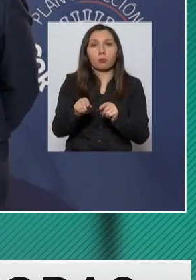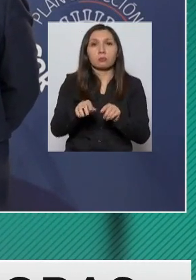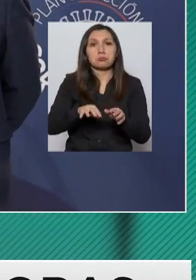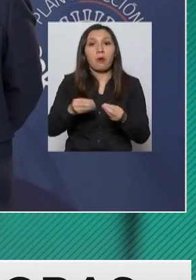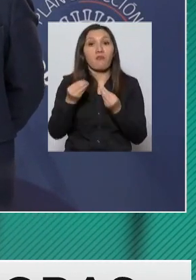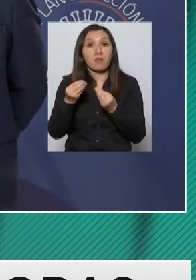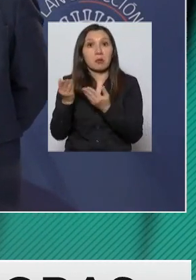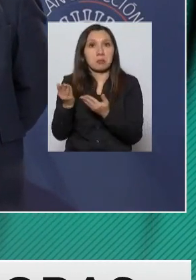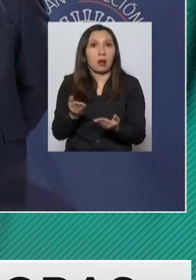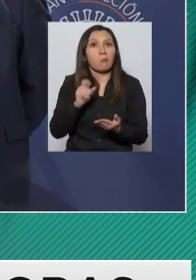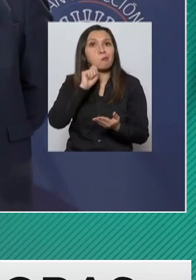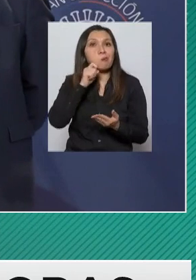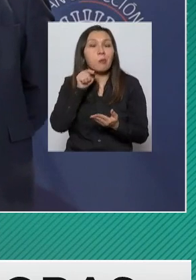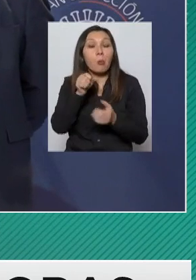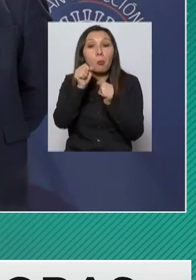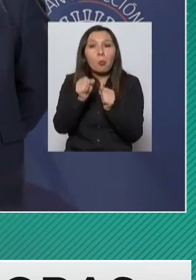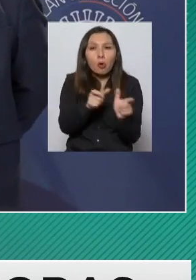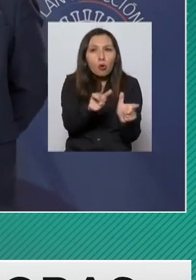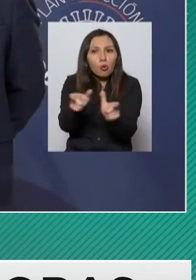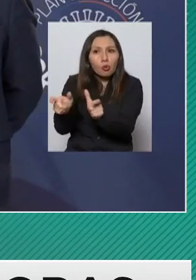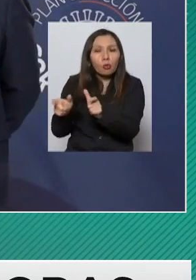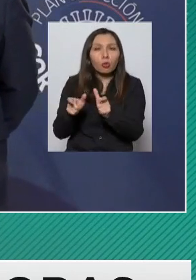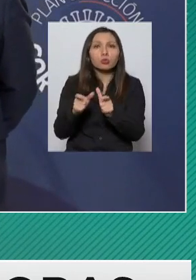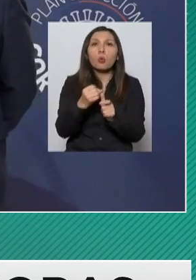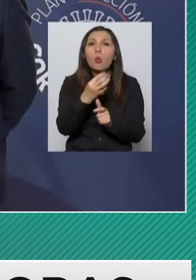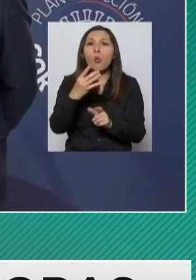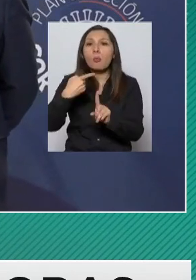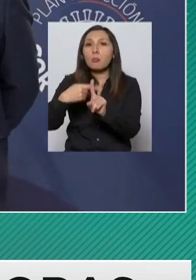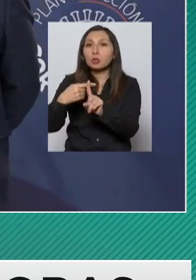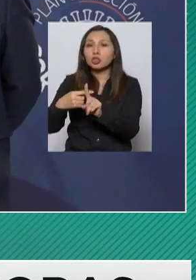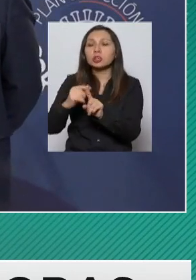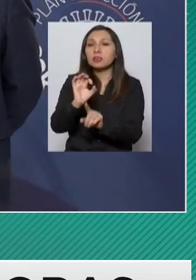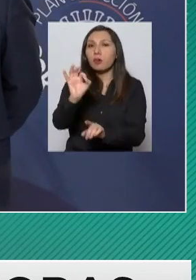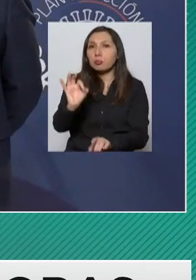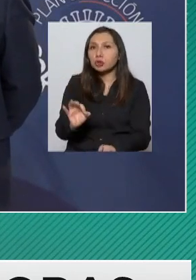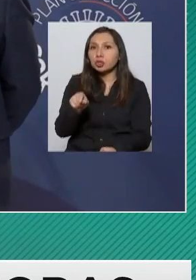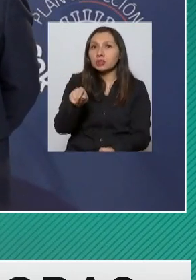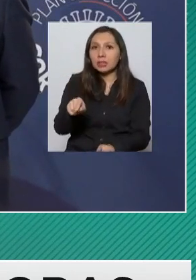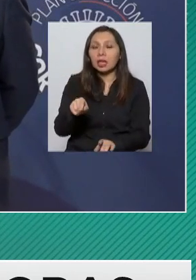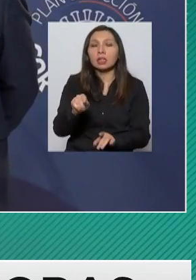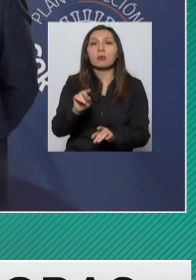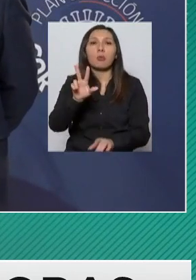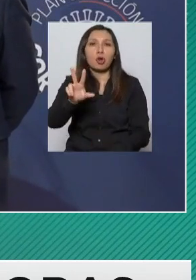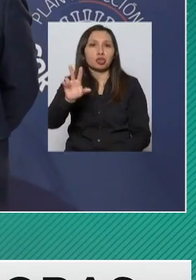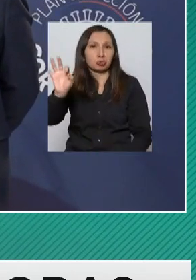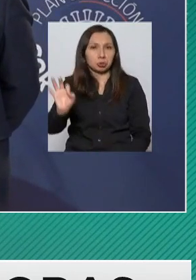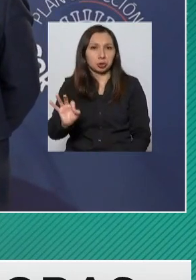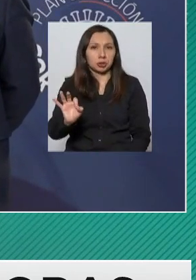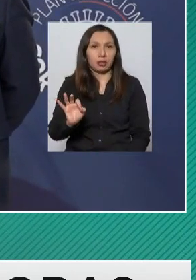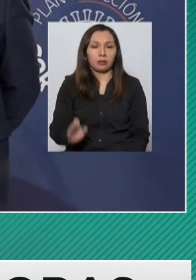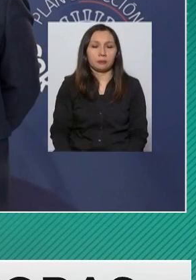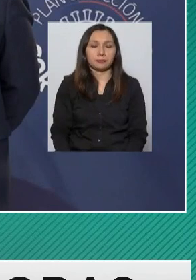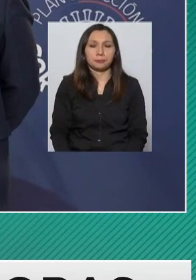bienvenido en cuanto a poder mantener una tasa de positividad de acuerdo al 8%